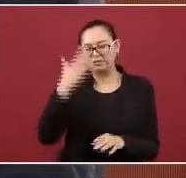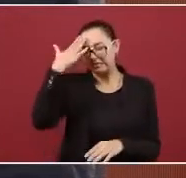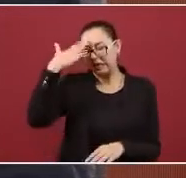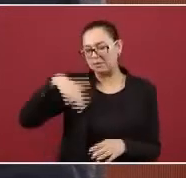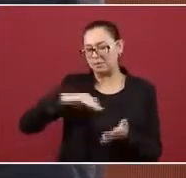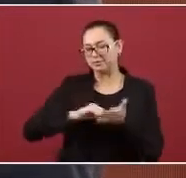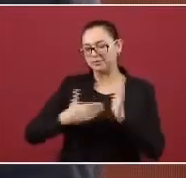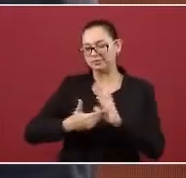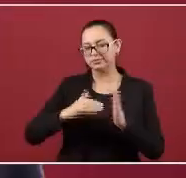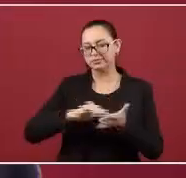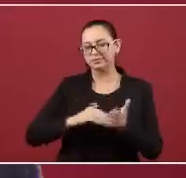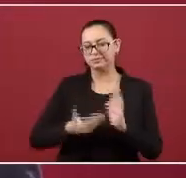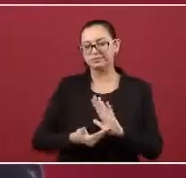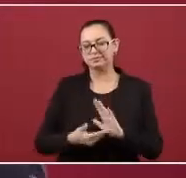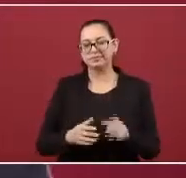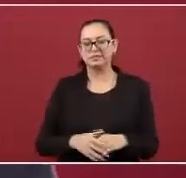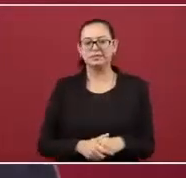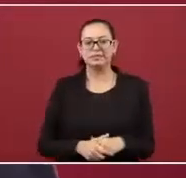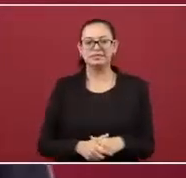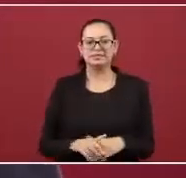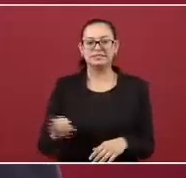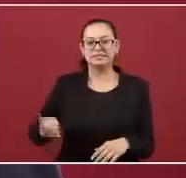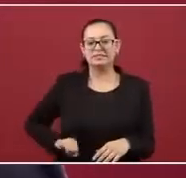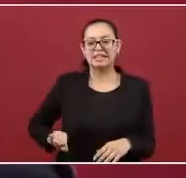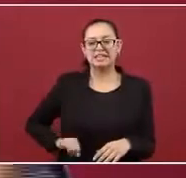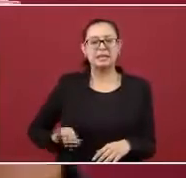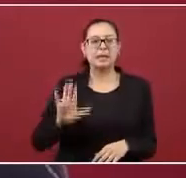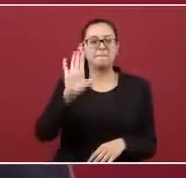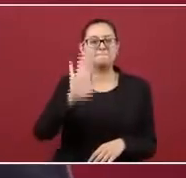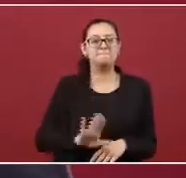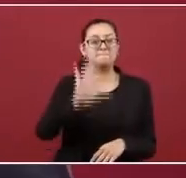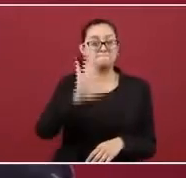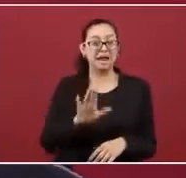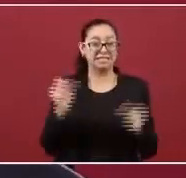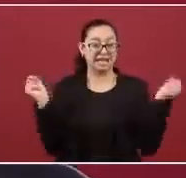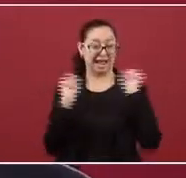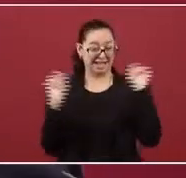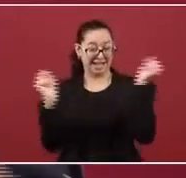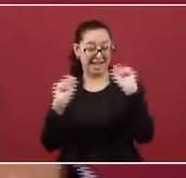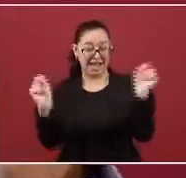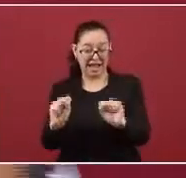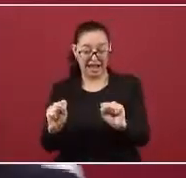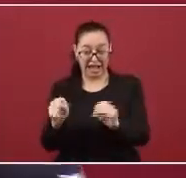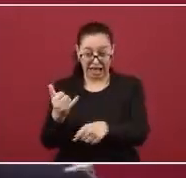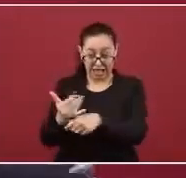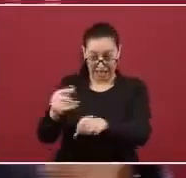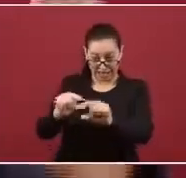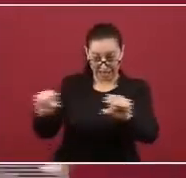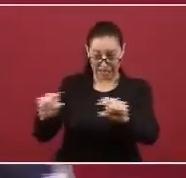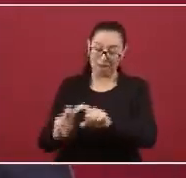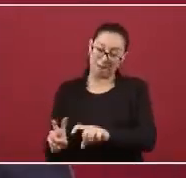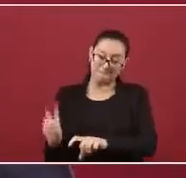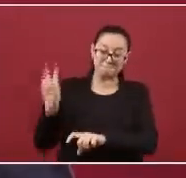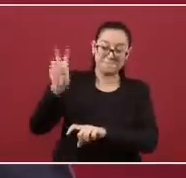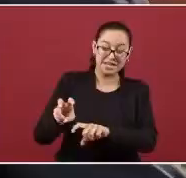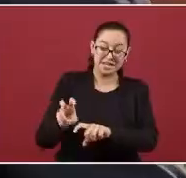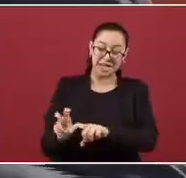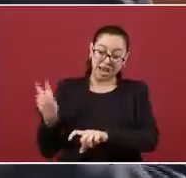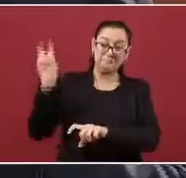Es interesante, va uno corriendo y pone un obstáculo, hay que brincarlo, y luego otro y hay que